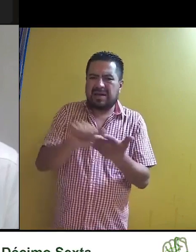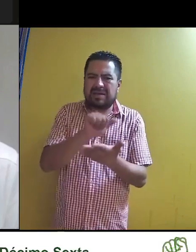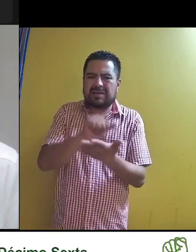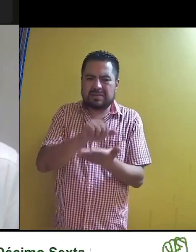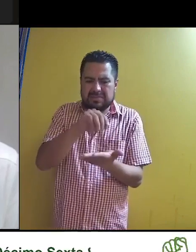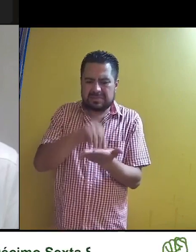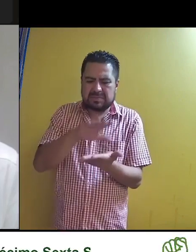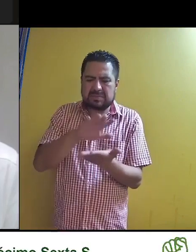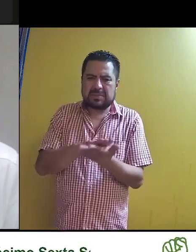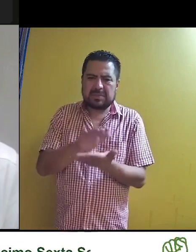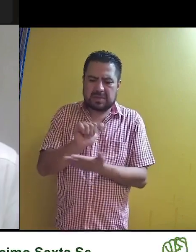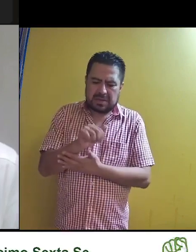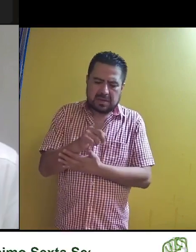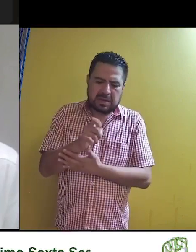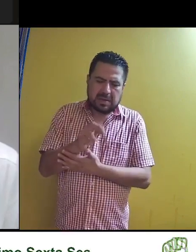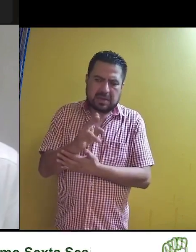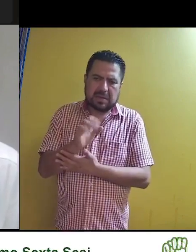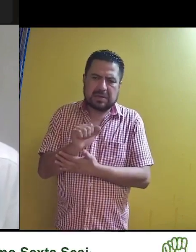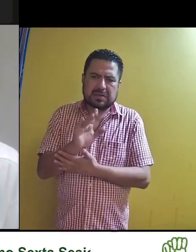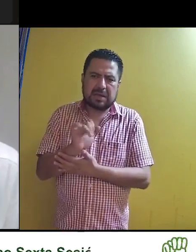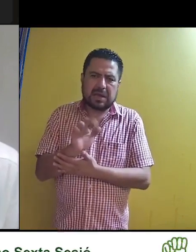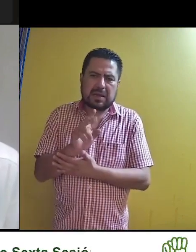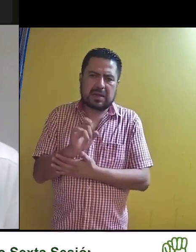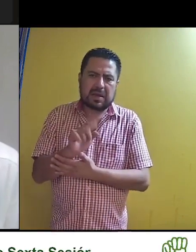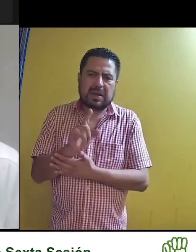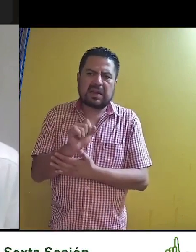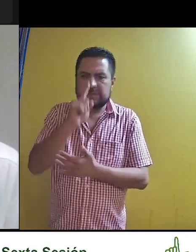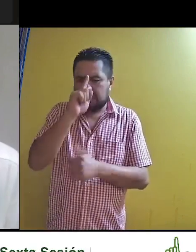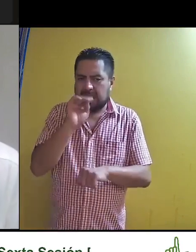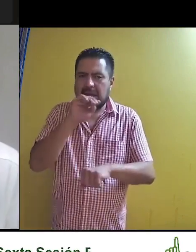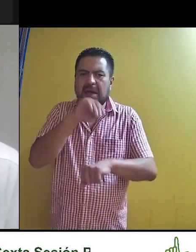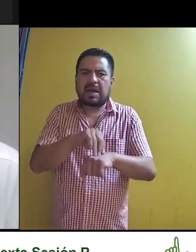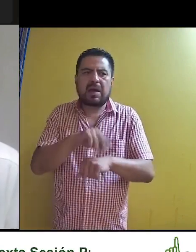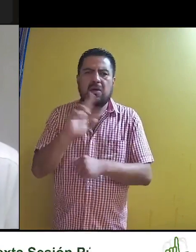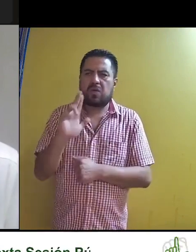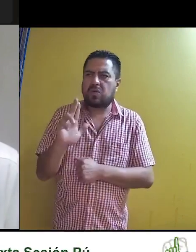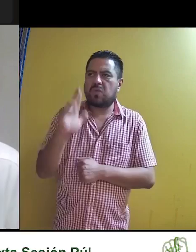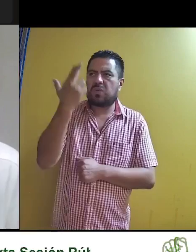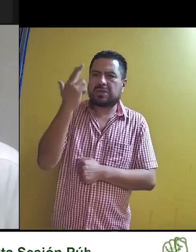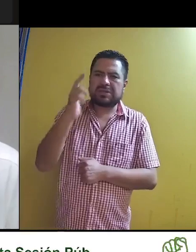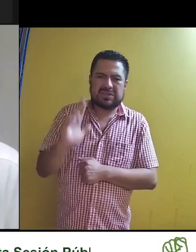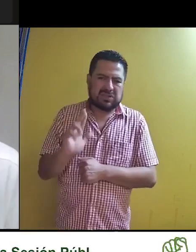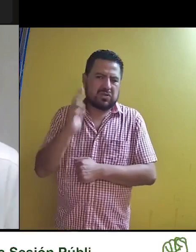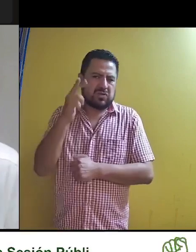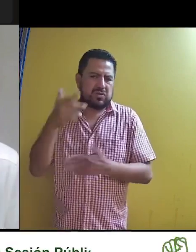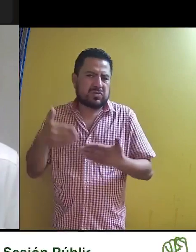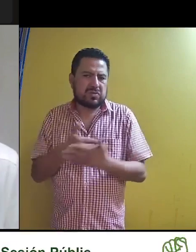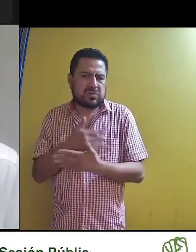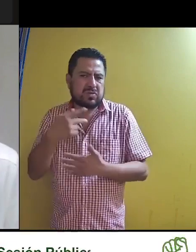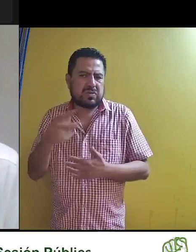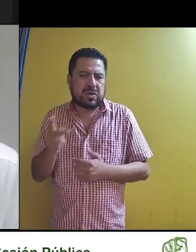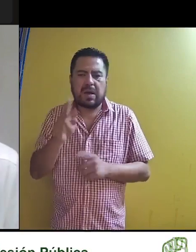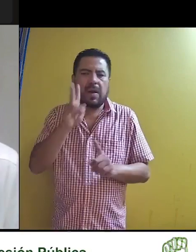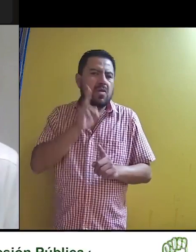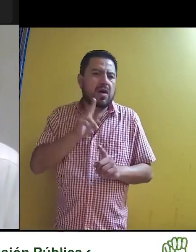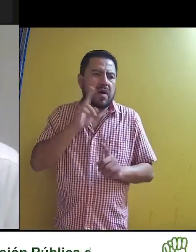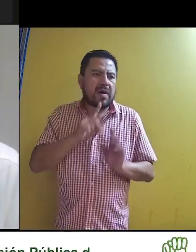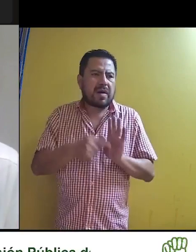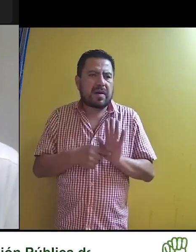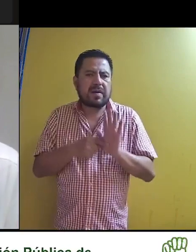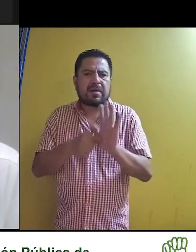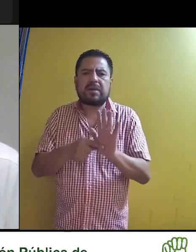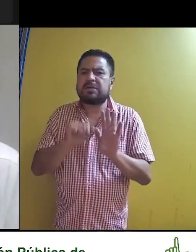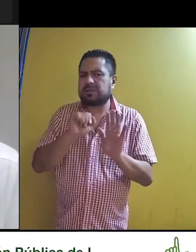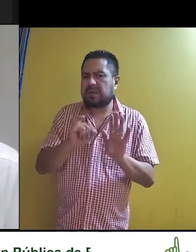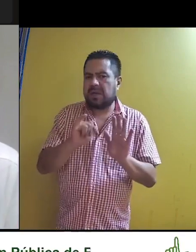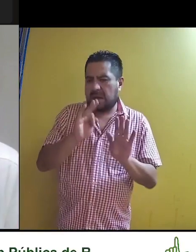respectiva de Andrés Guevara Cárdenas, para que contenga Huixuco de los Figueroa. Esas pruebas fueron